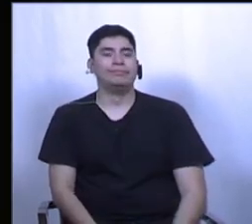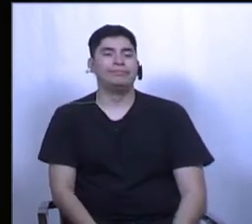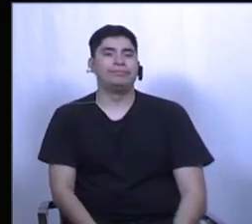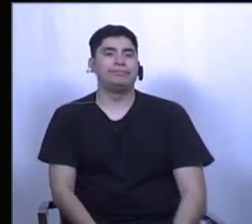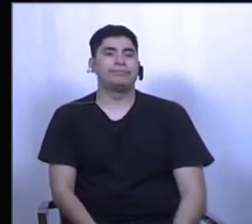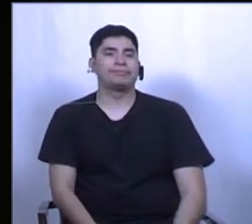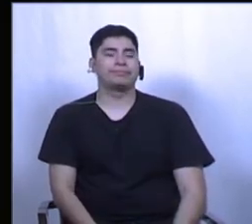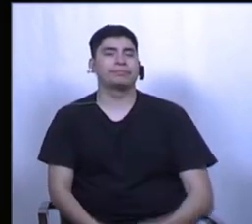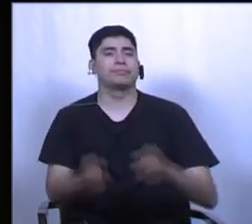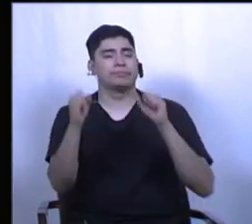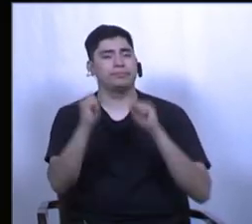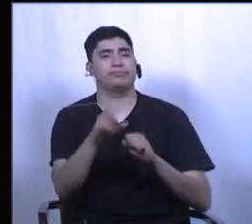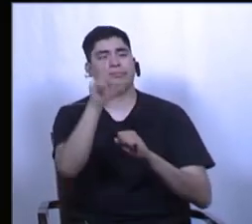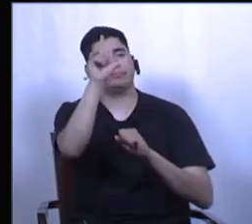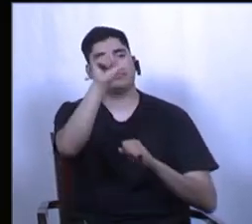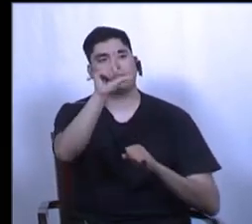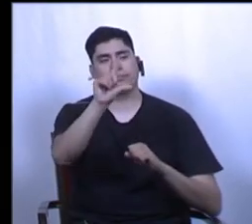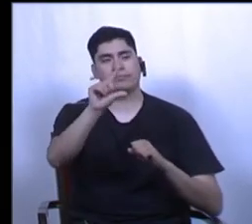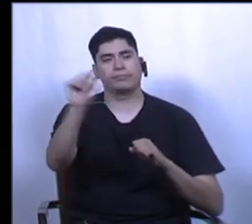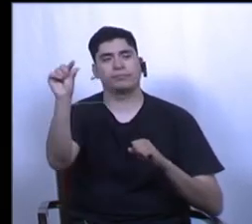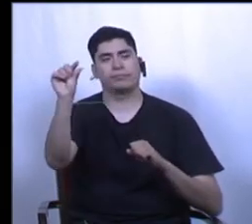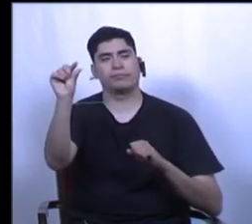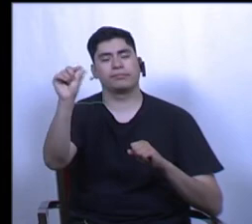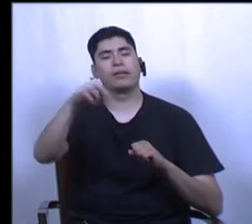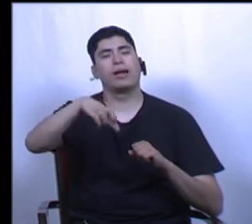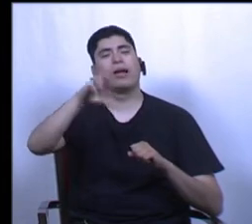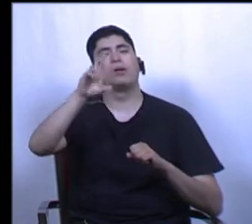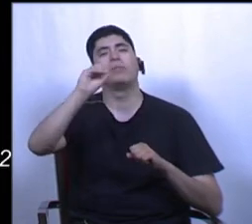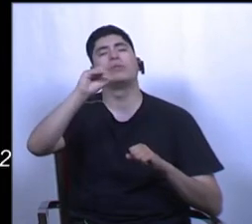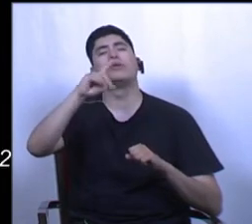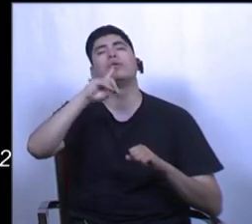quizás podríamos reducir la producción de la proteína.